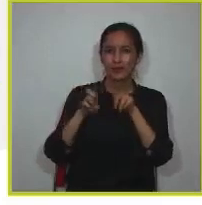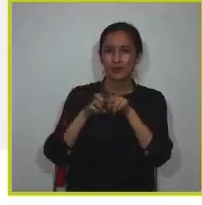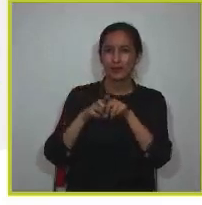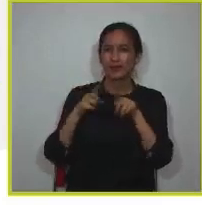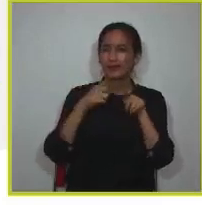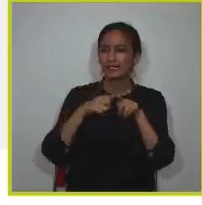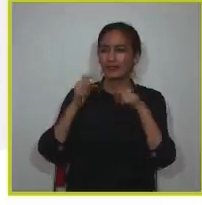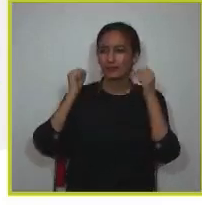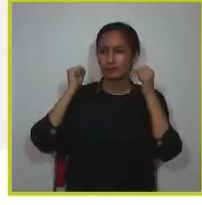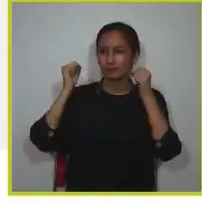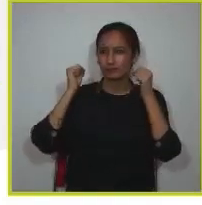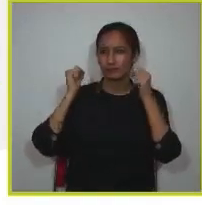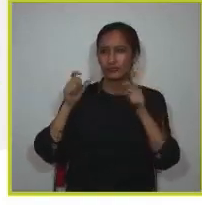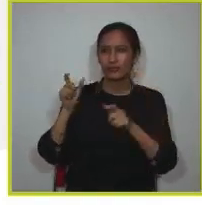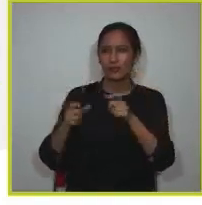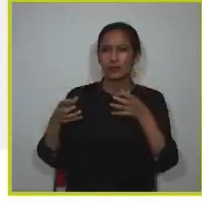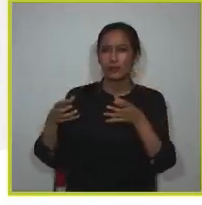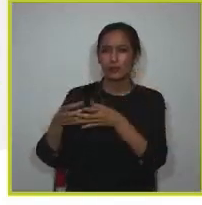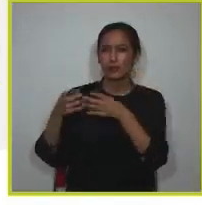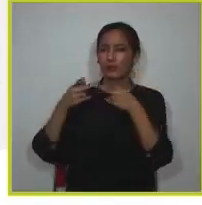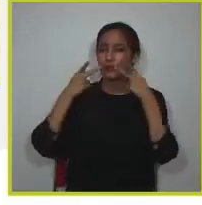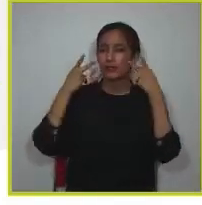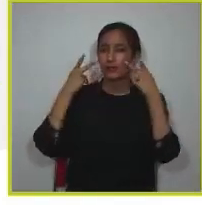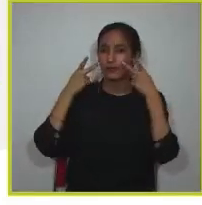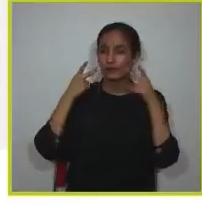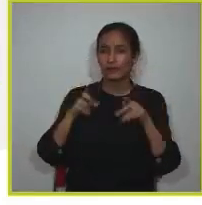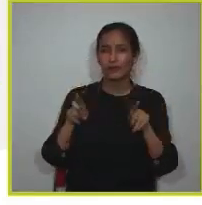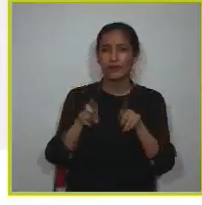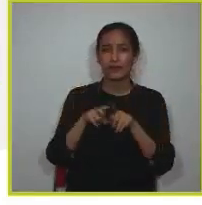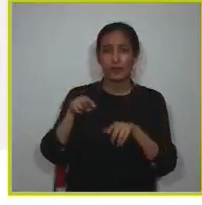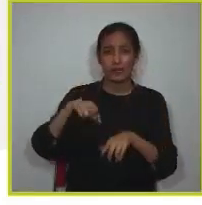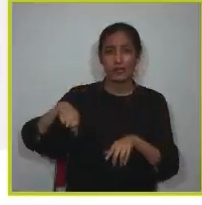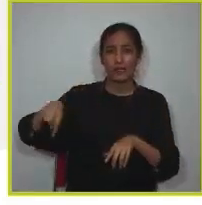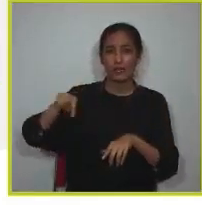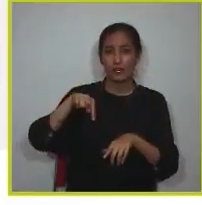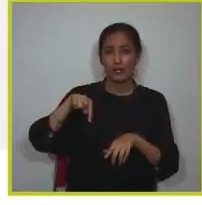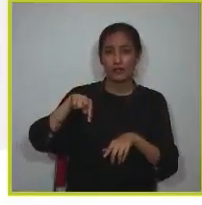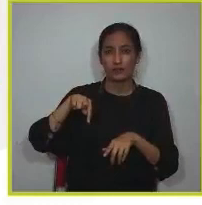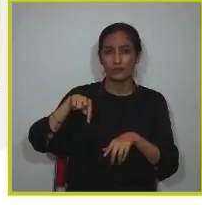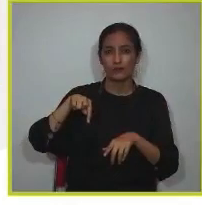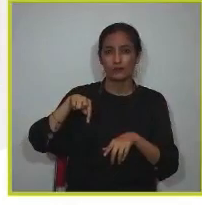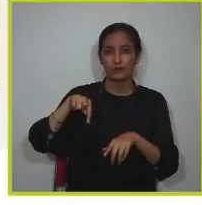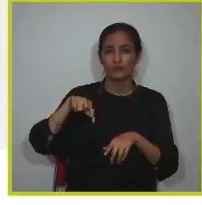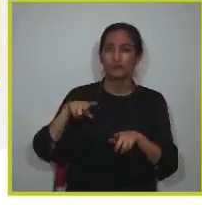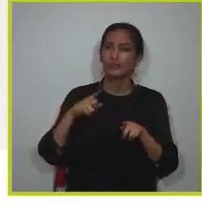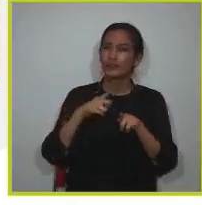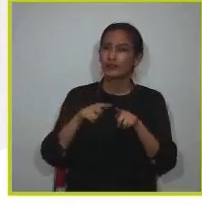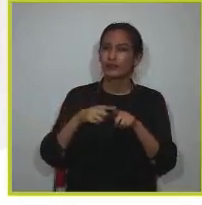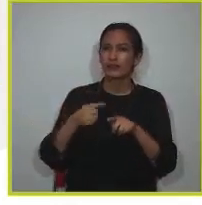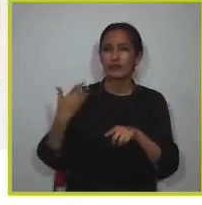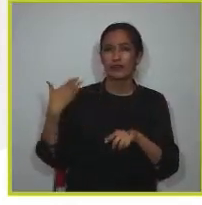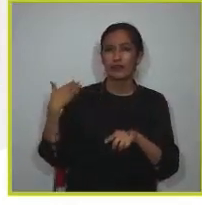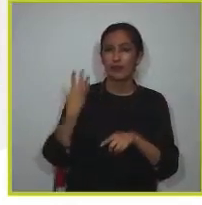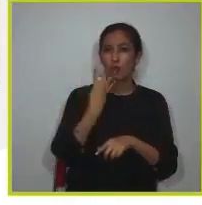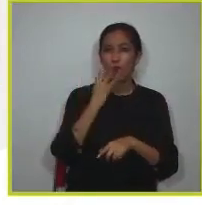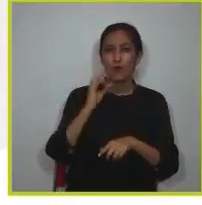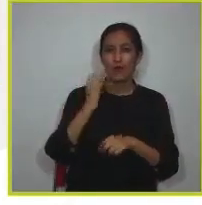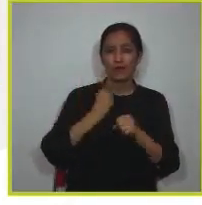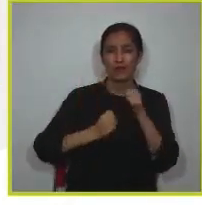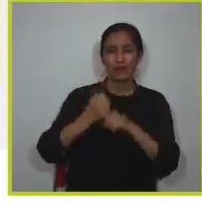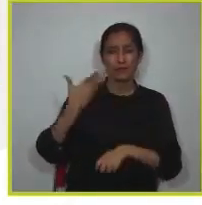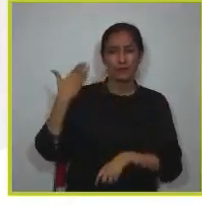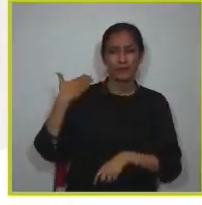luchas y movilizaciones de las organizaciones indígenas las cuales en los últimos 40 años